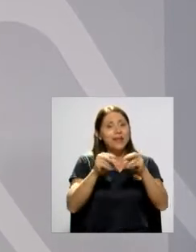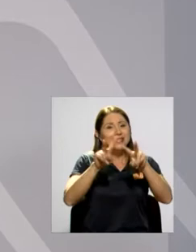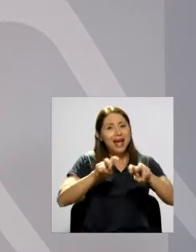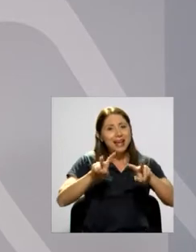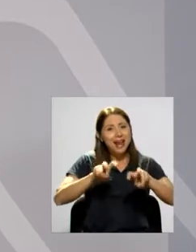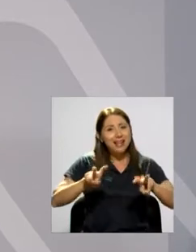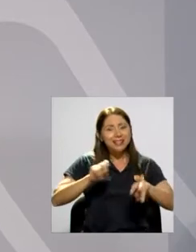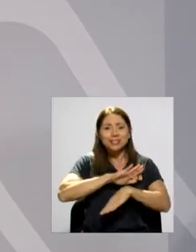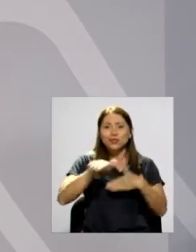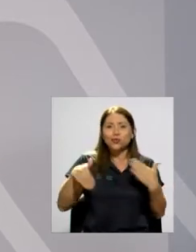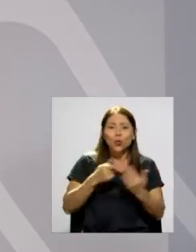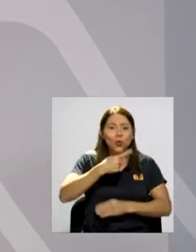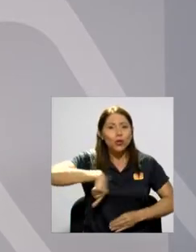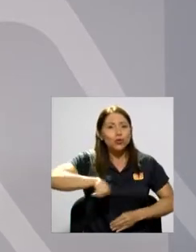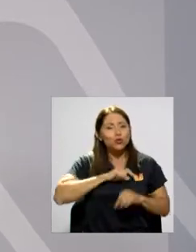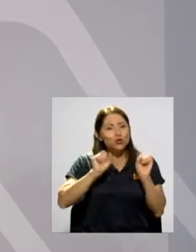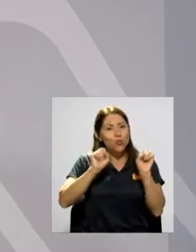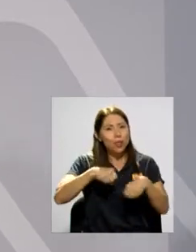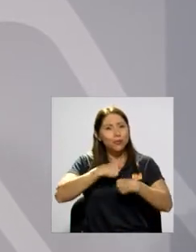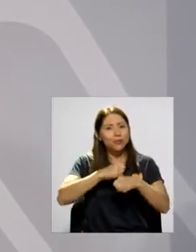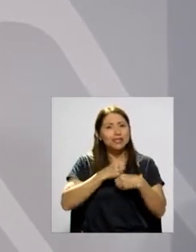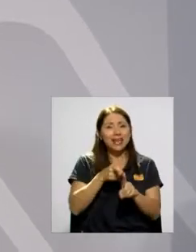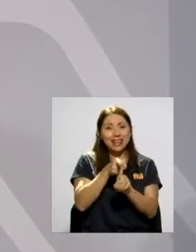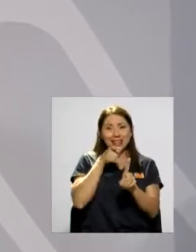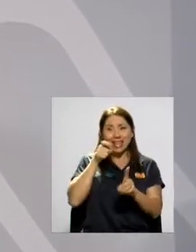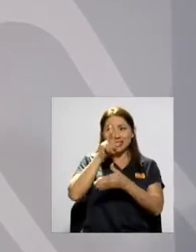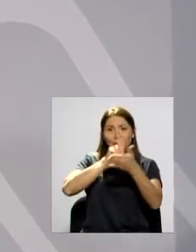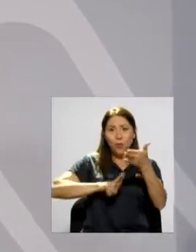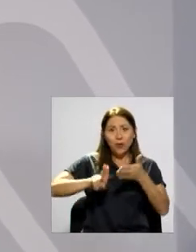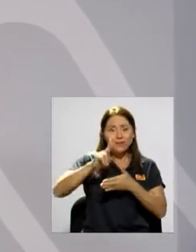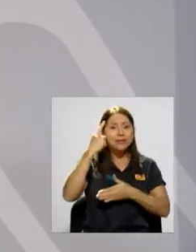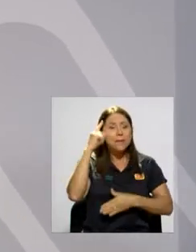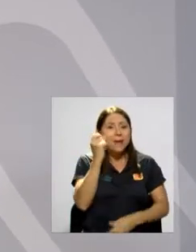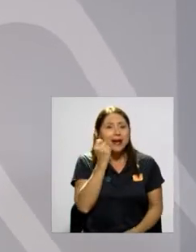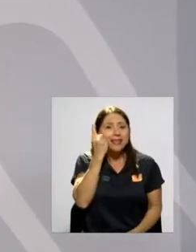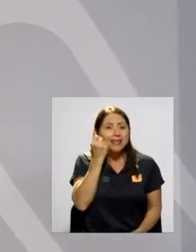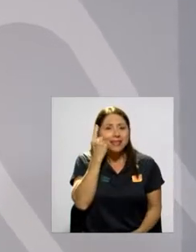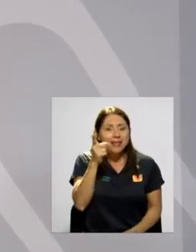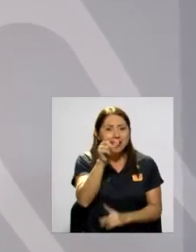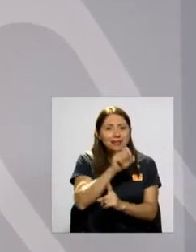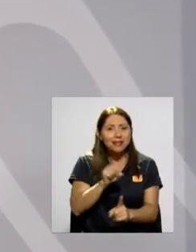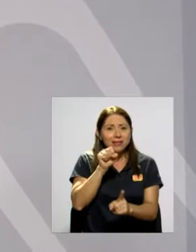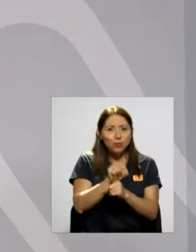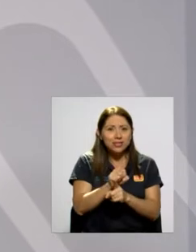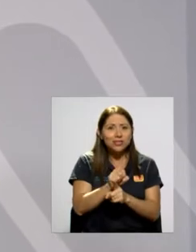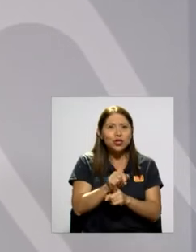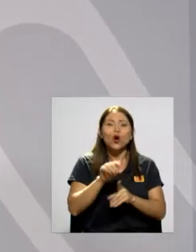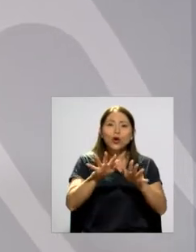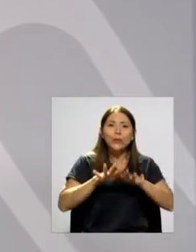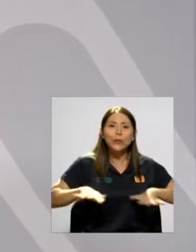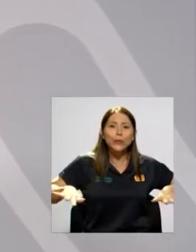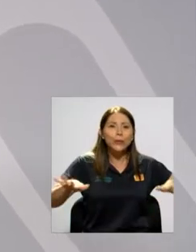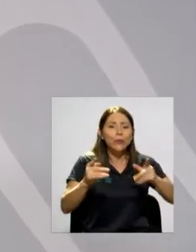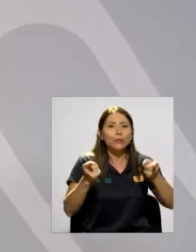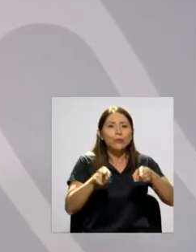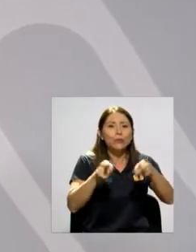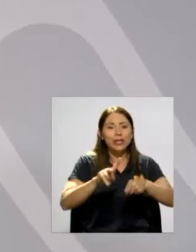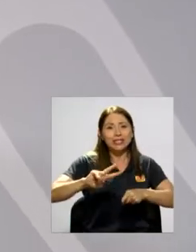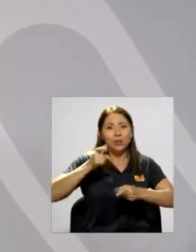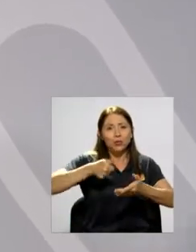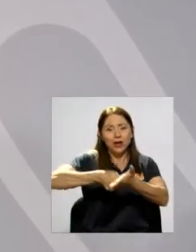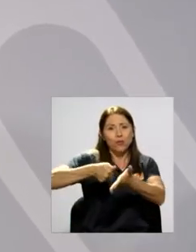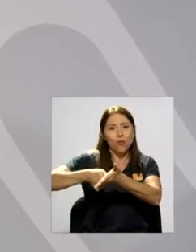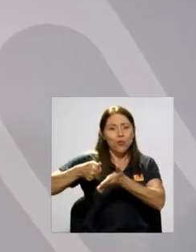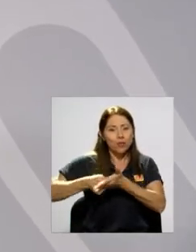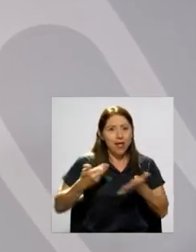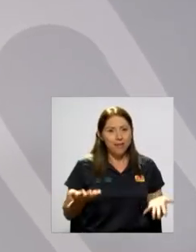que nosotros podemos aportar desde la academia para entender esta situación, el contexto de esta segunda ronda